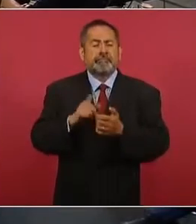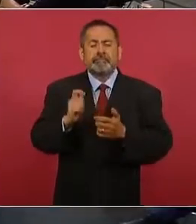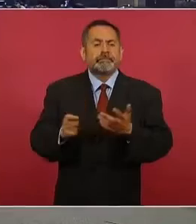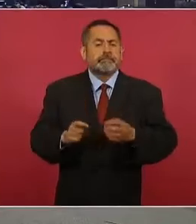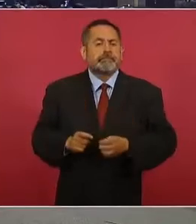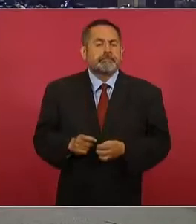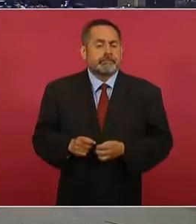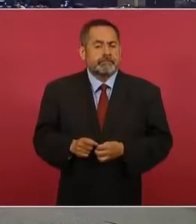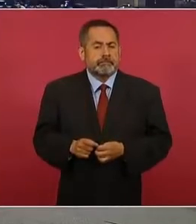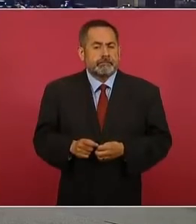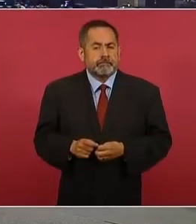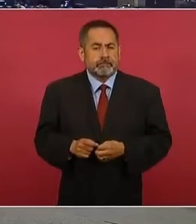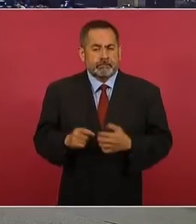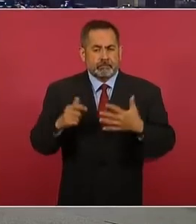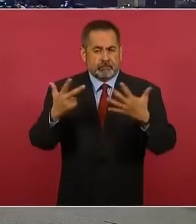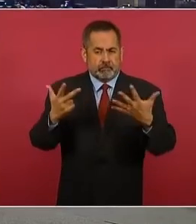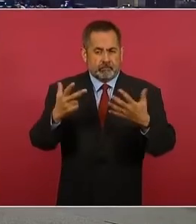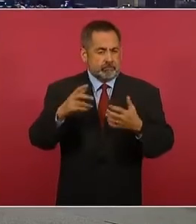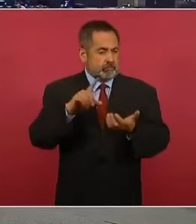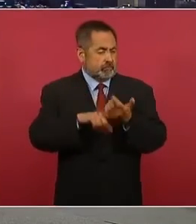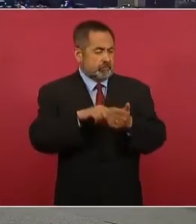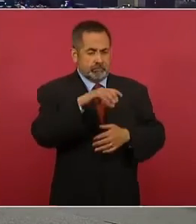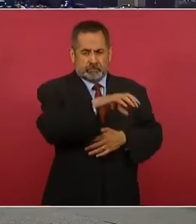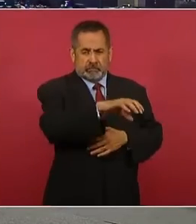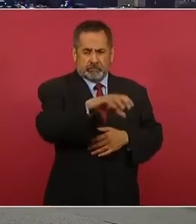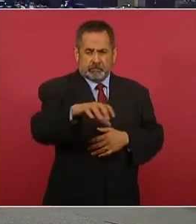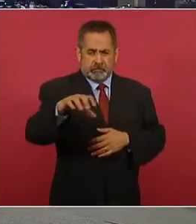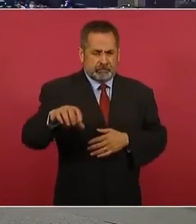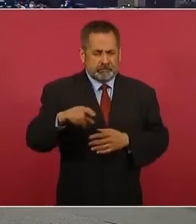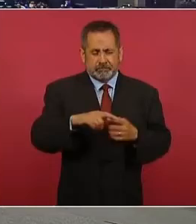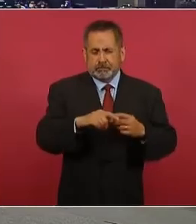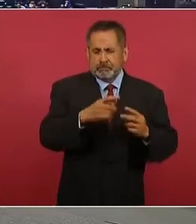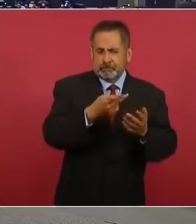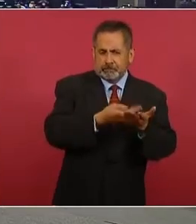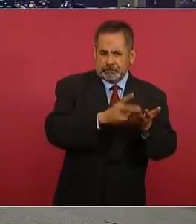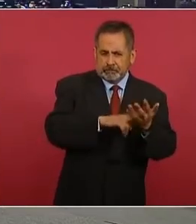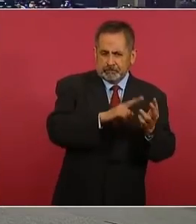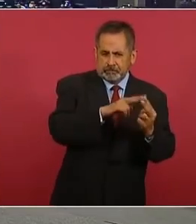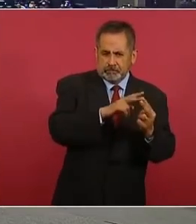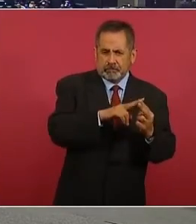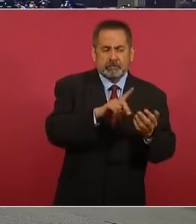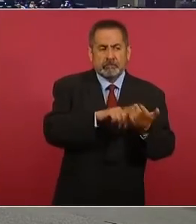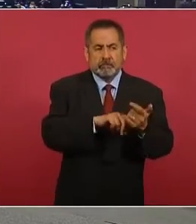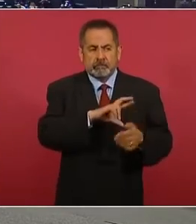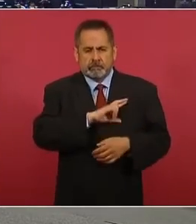que 8 plantas de ciclo combinado de privadas